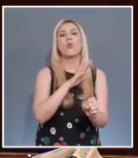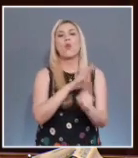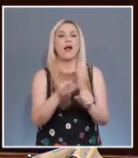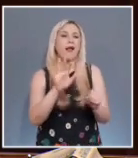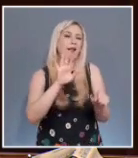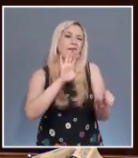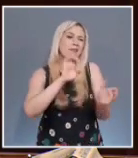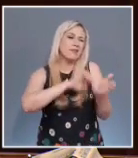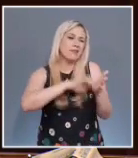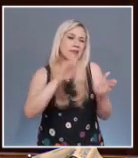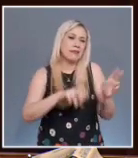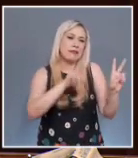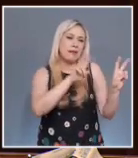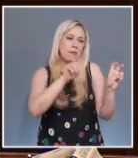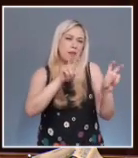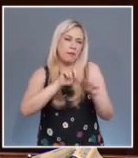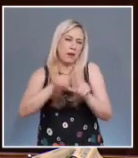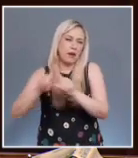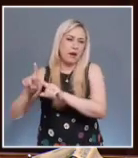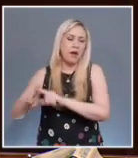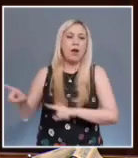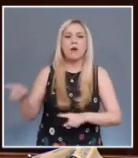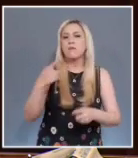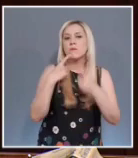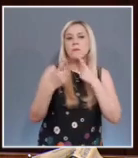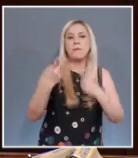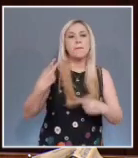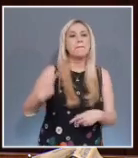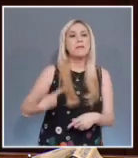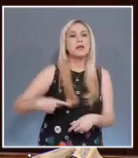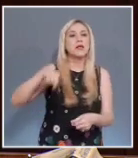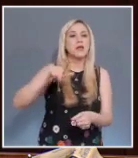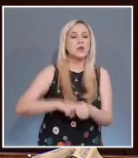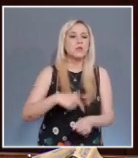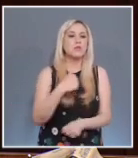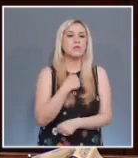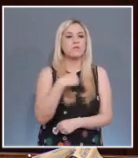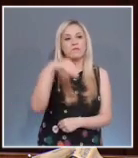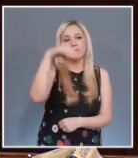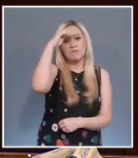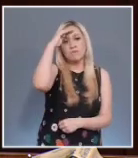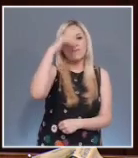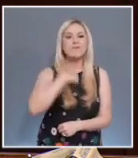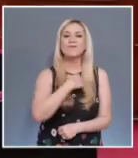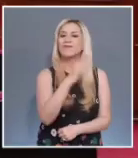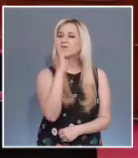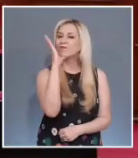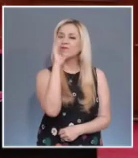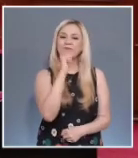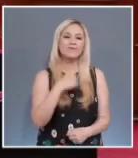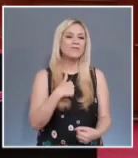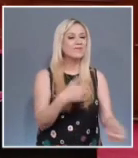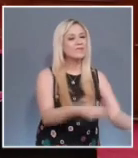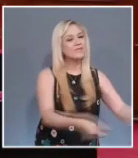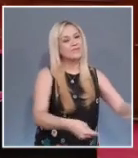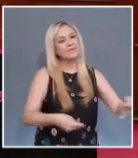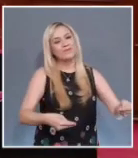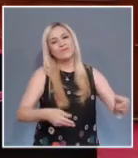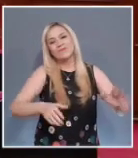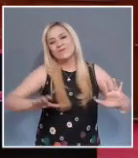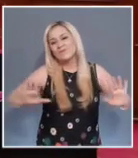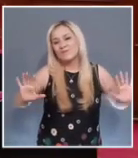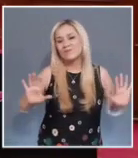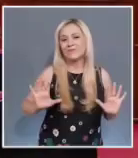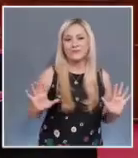sus circunstancias personales consideren estar impedidos para conocer de esto. Tratándose de acciones